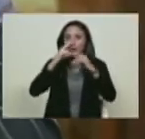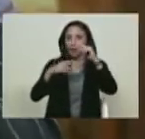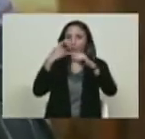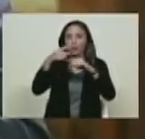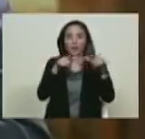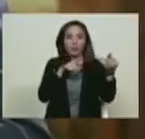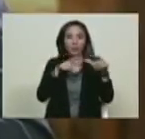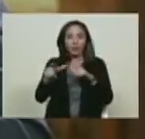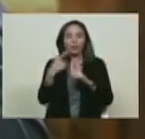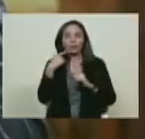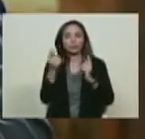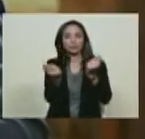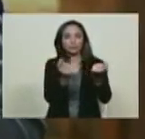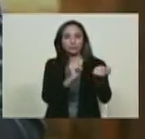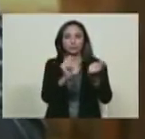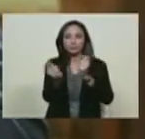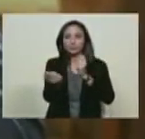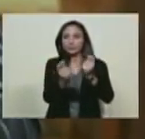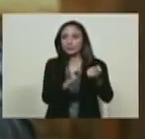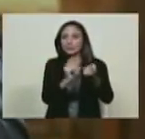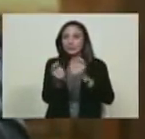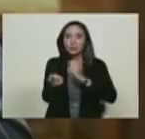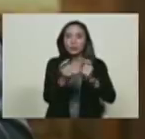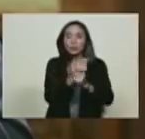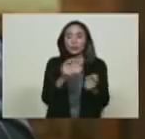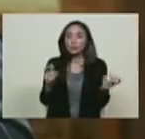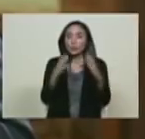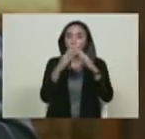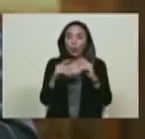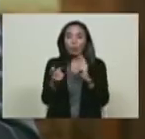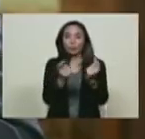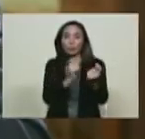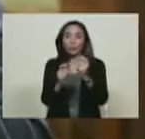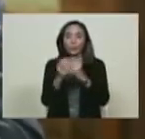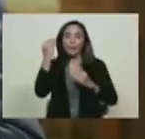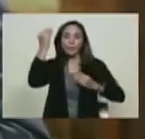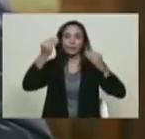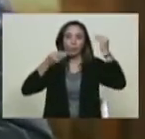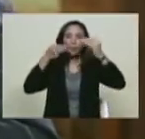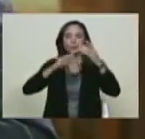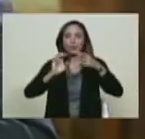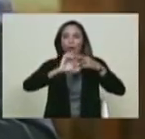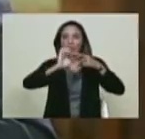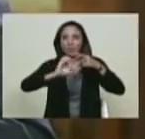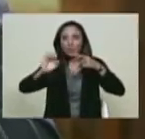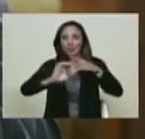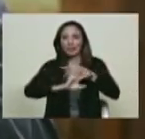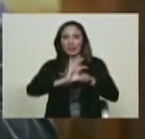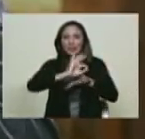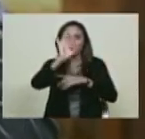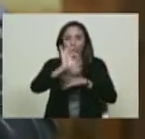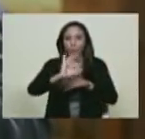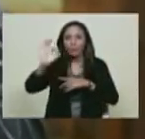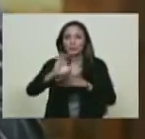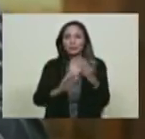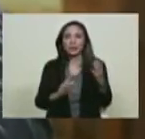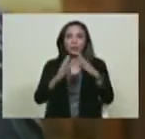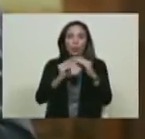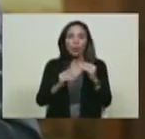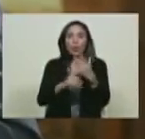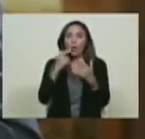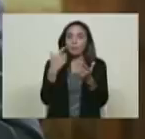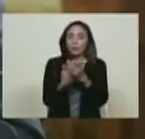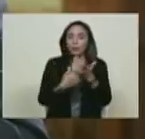2019. Fueron debates de mucha altura, de mucho profesionalismo. Analizamos los indicadores de la oferta,